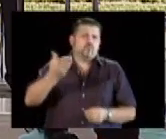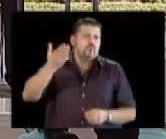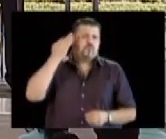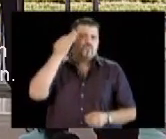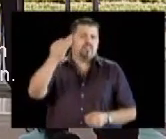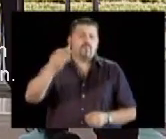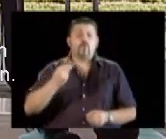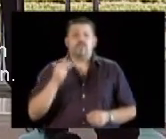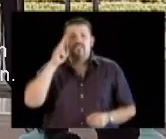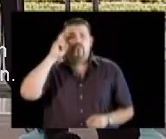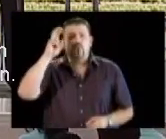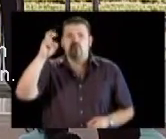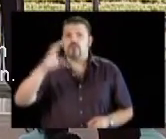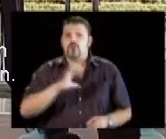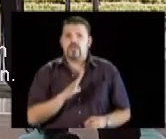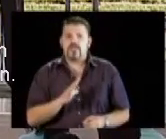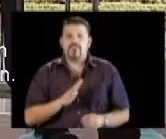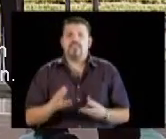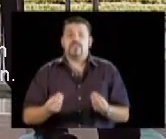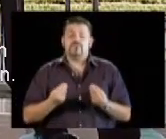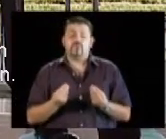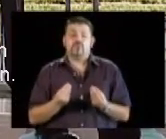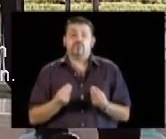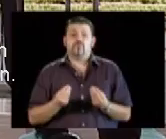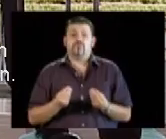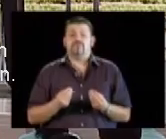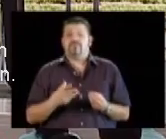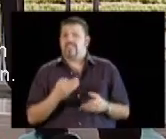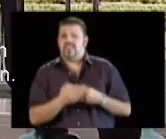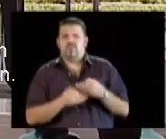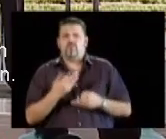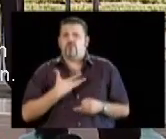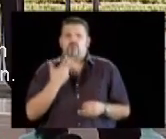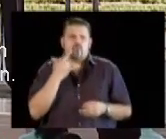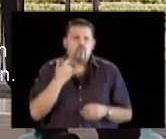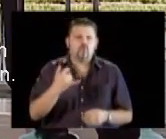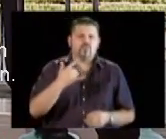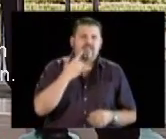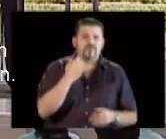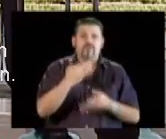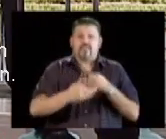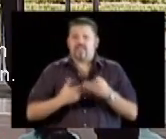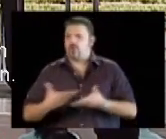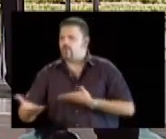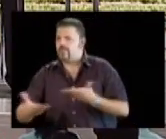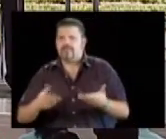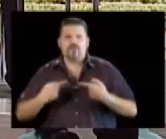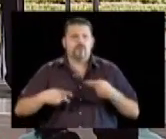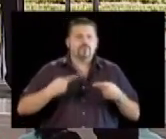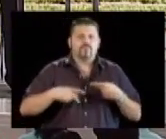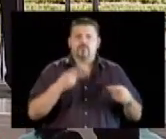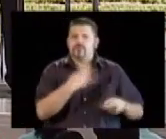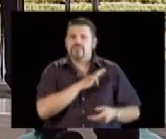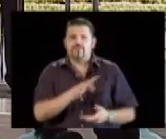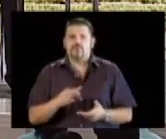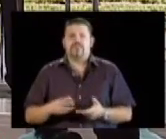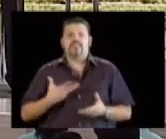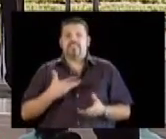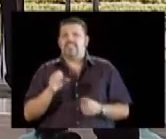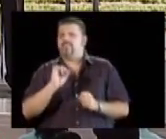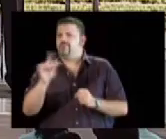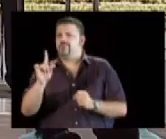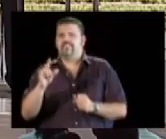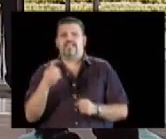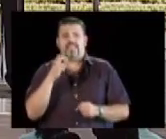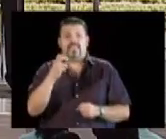que había y que teníamos y que yo tenía que lograr para compartir con los niños la educación, cambiar la educación en este